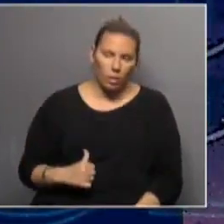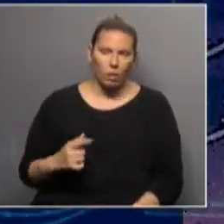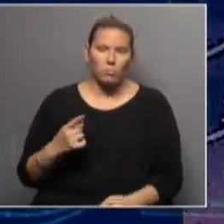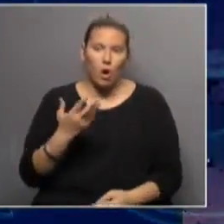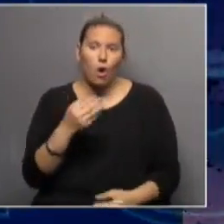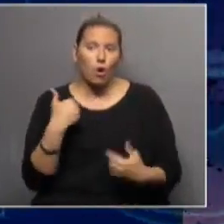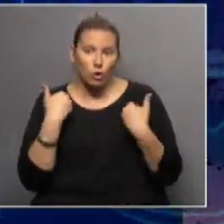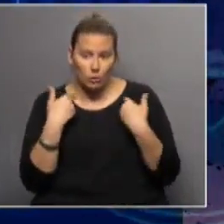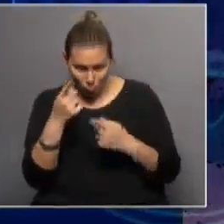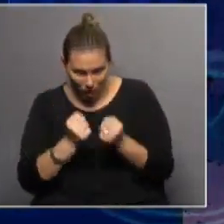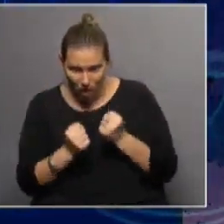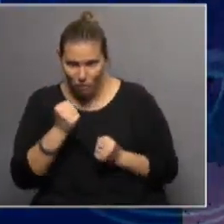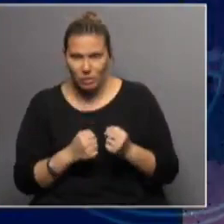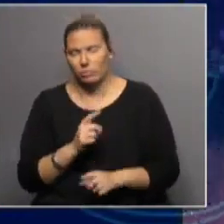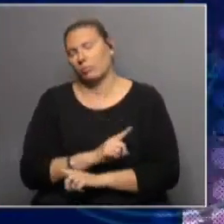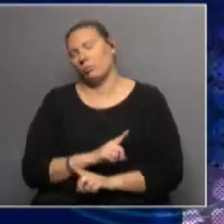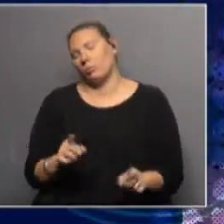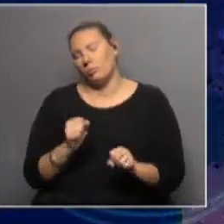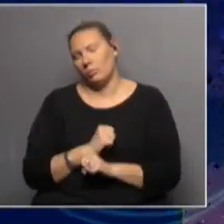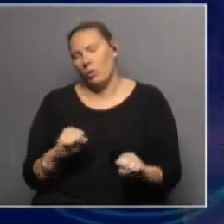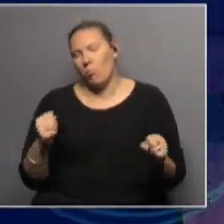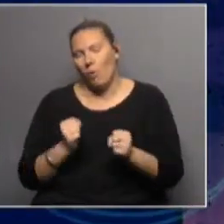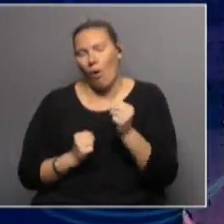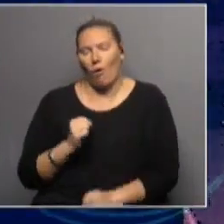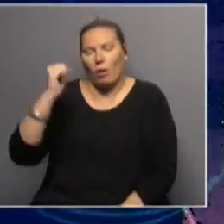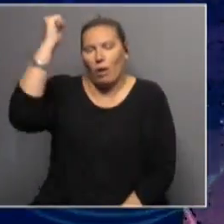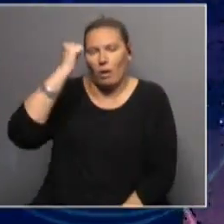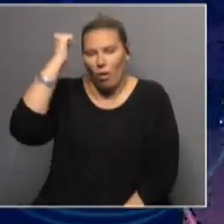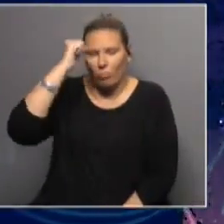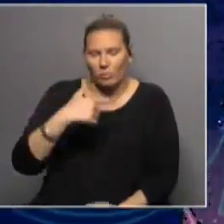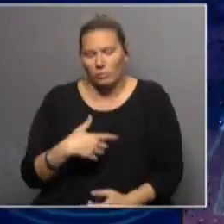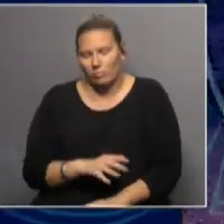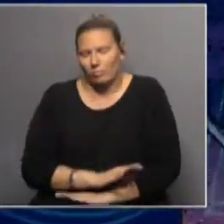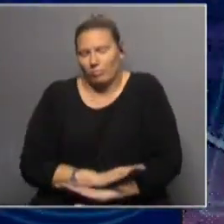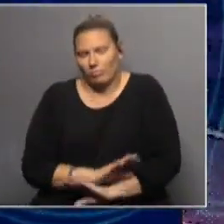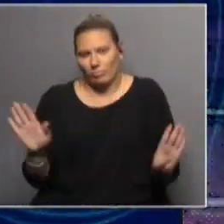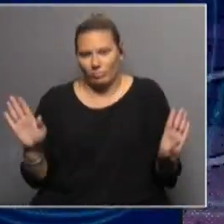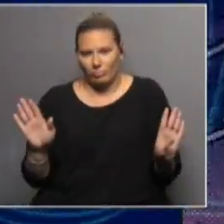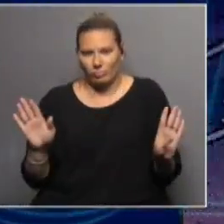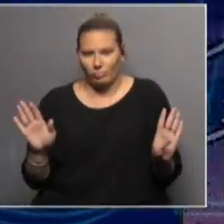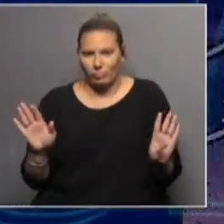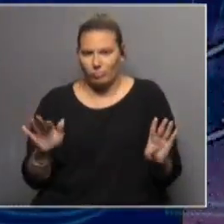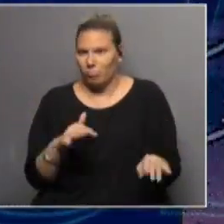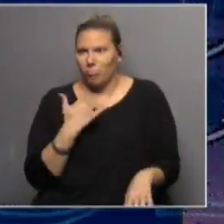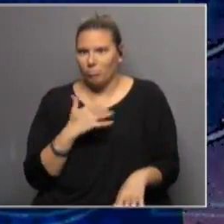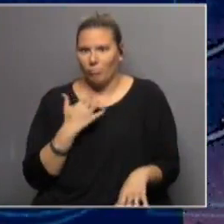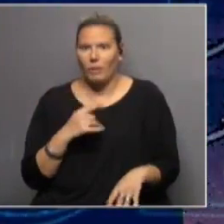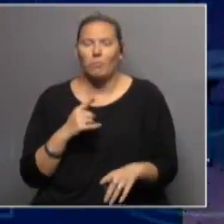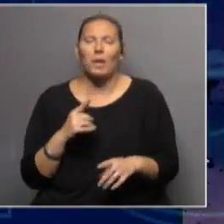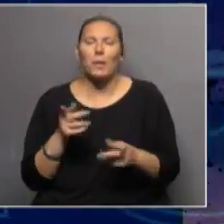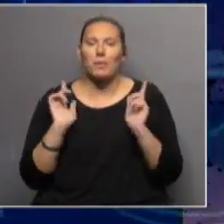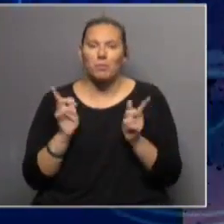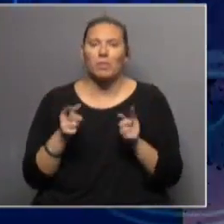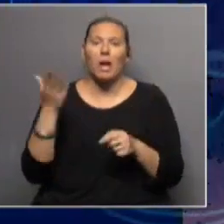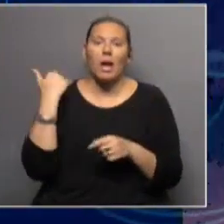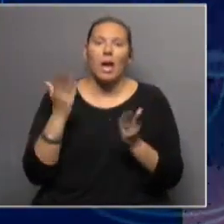correr? No, no puedo correr ni el ómnibus. Bueno. Nada. La voy a tratar de disfrutar. Lo de los